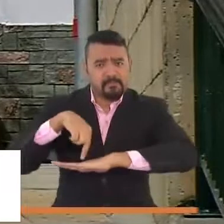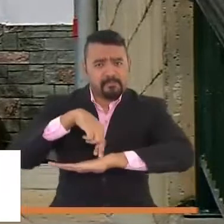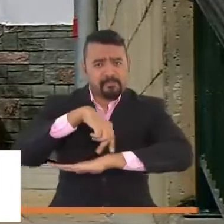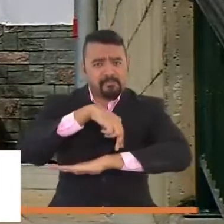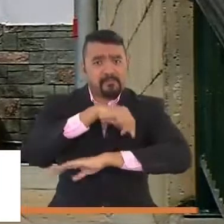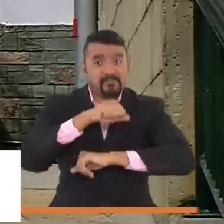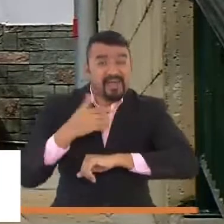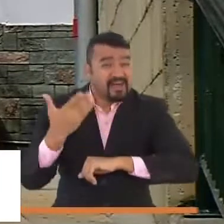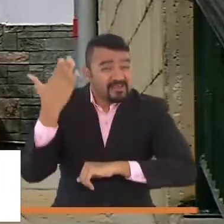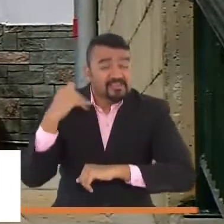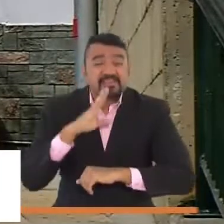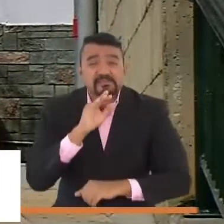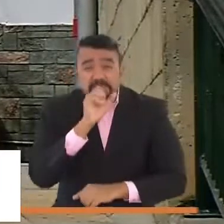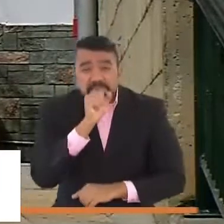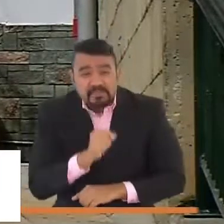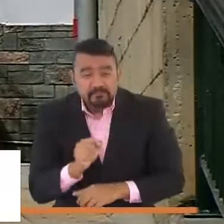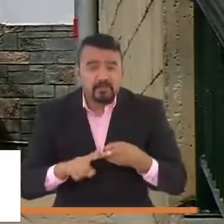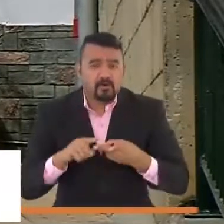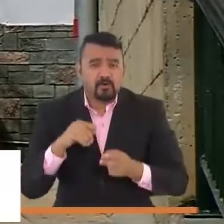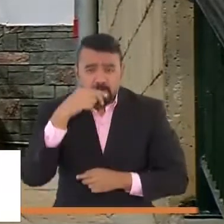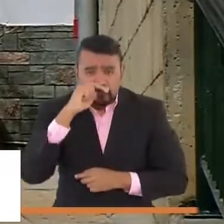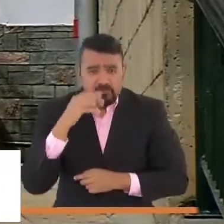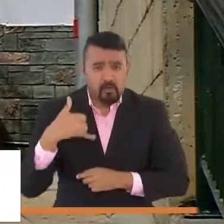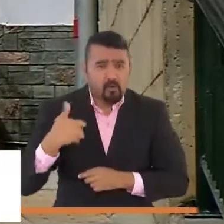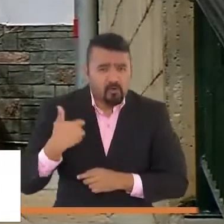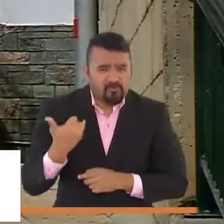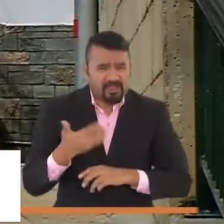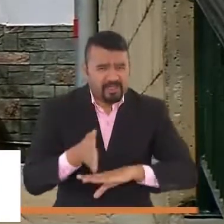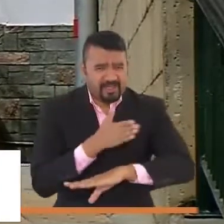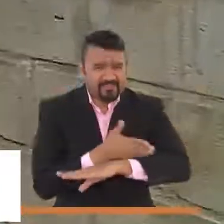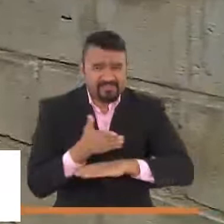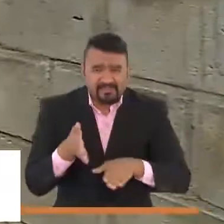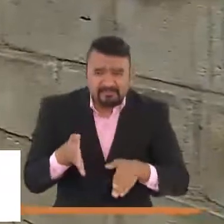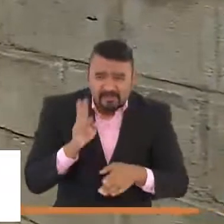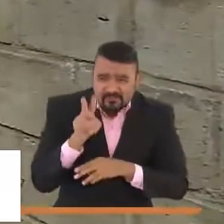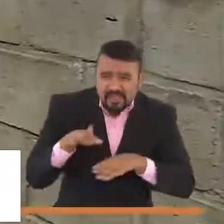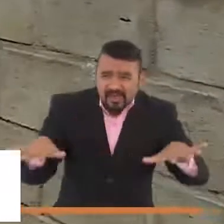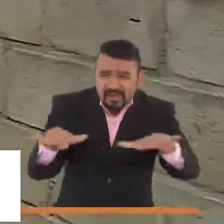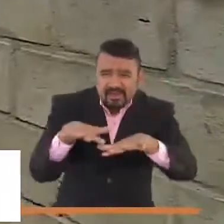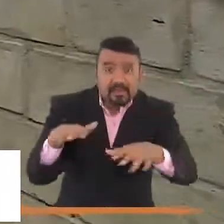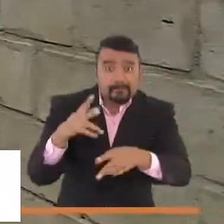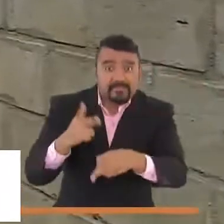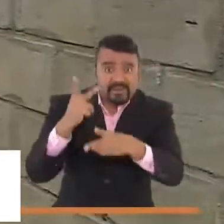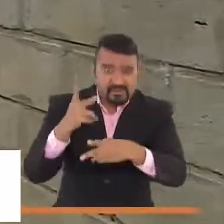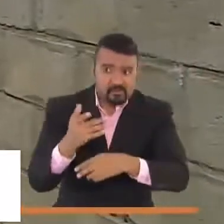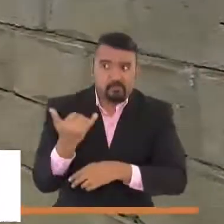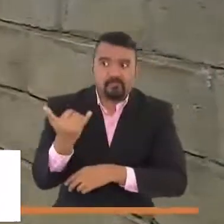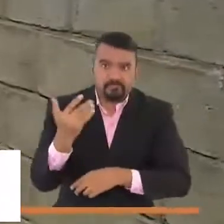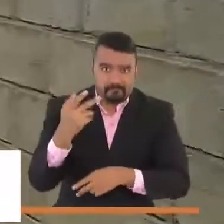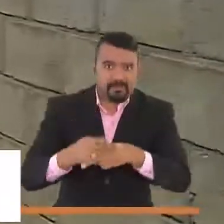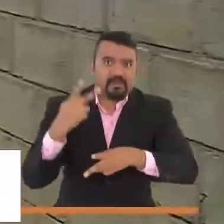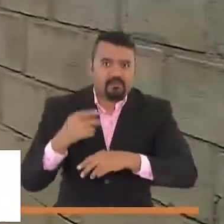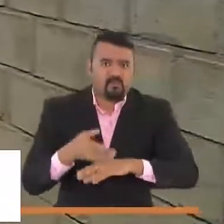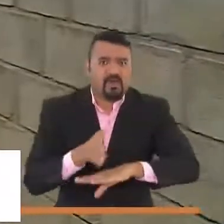los niños, las personas que salían, jóvenes y niños de estudiar, nosotros vimos eso como un punto crítico, la comunidad lo